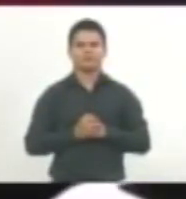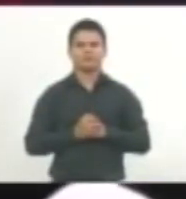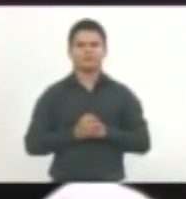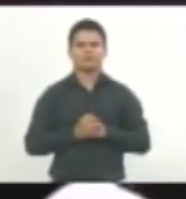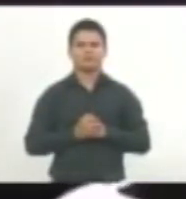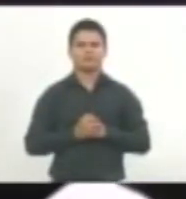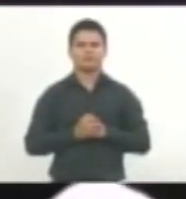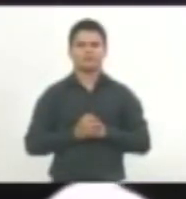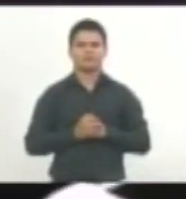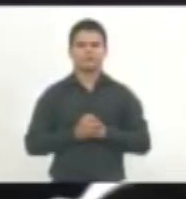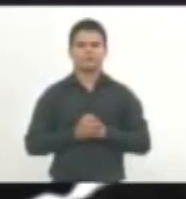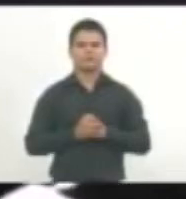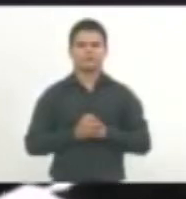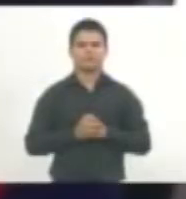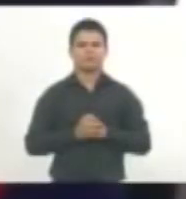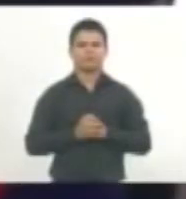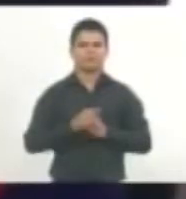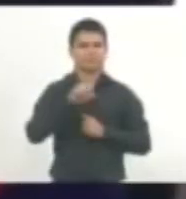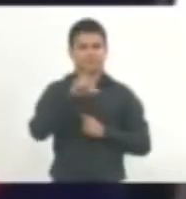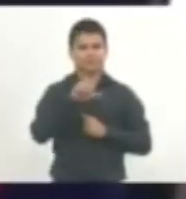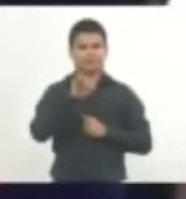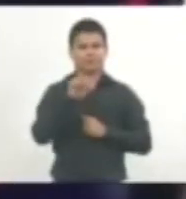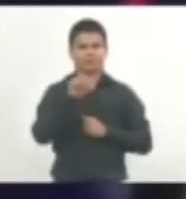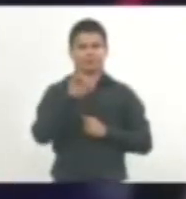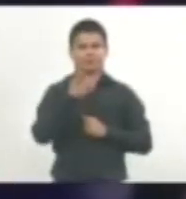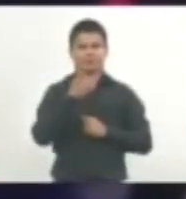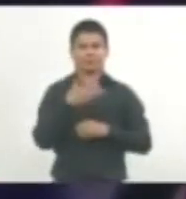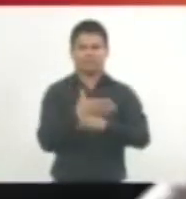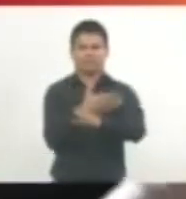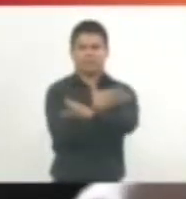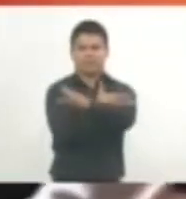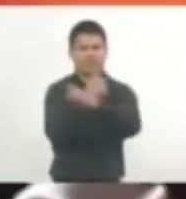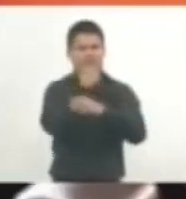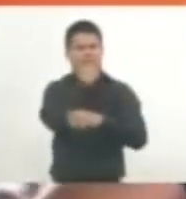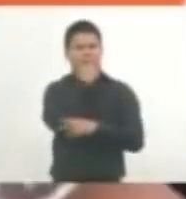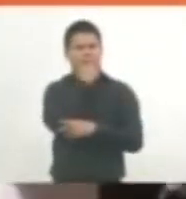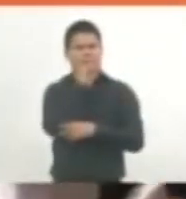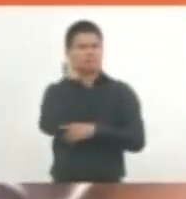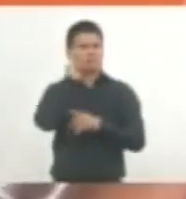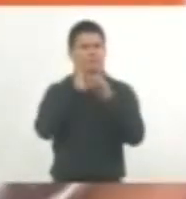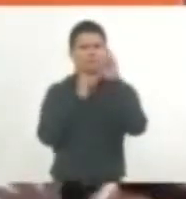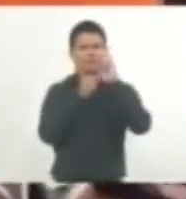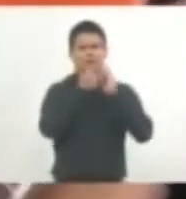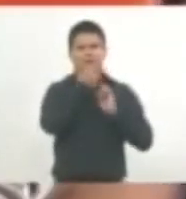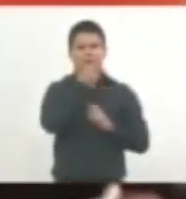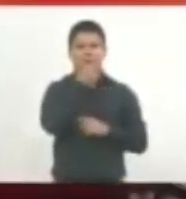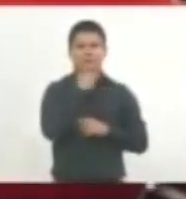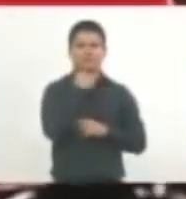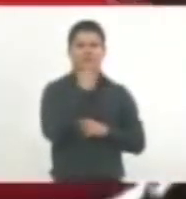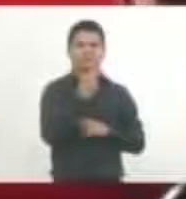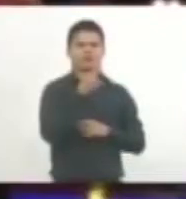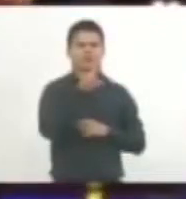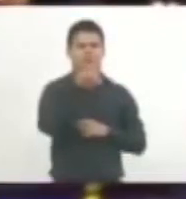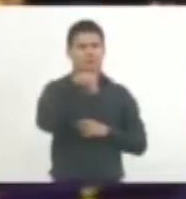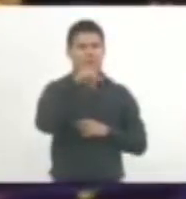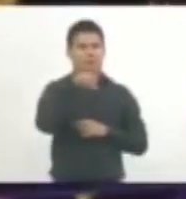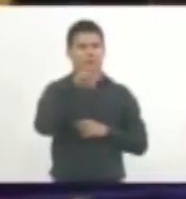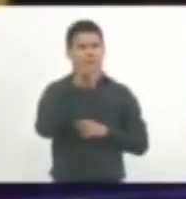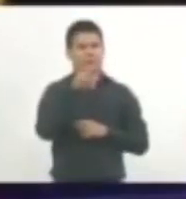más. Lucián Colaresa, participante que causó sensación en La Voz Rumania.